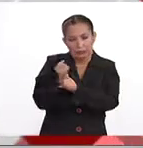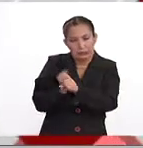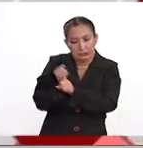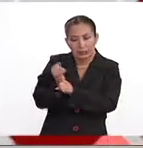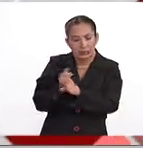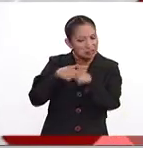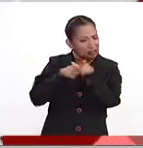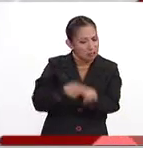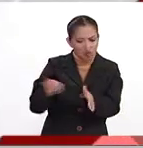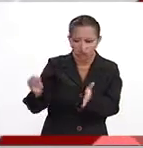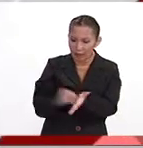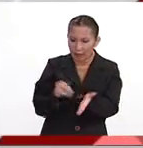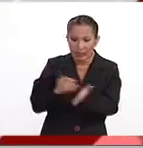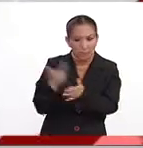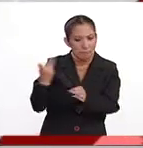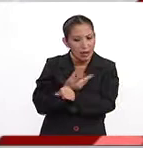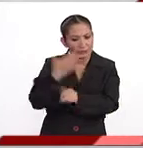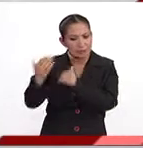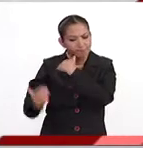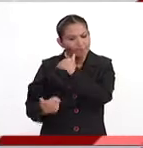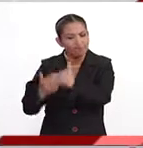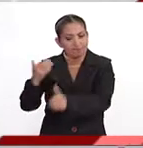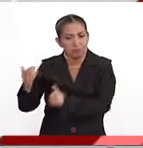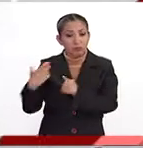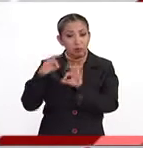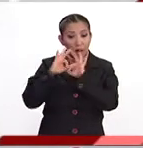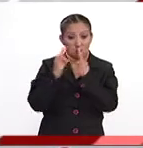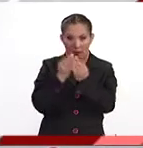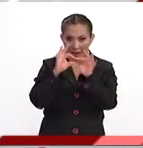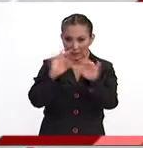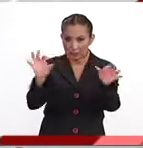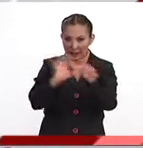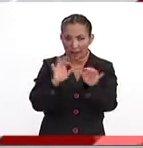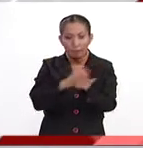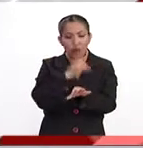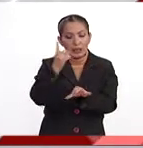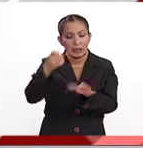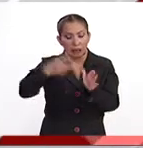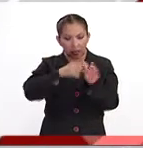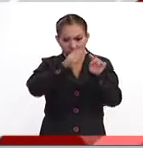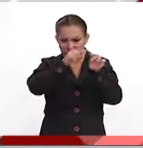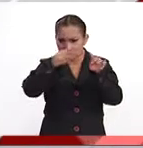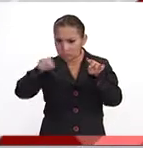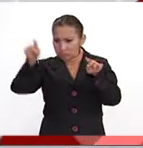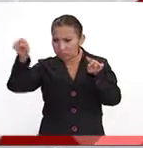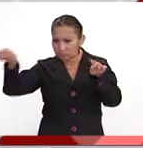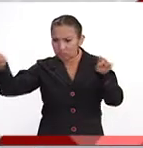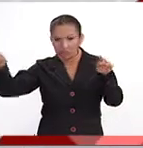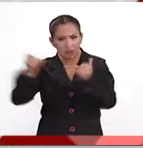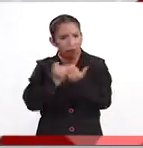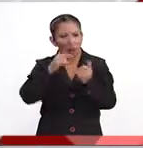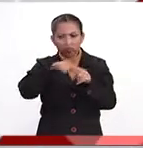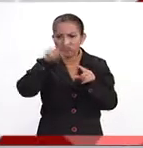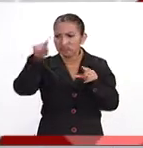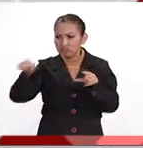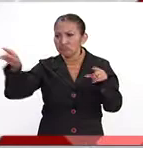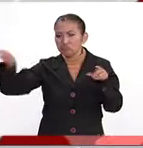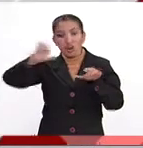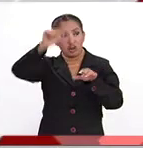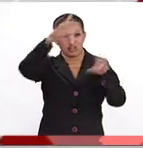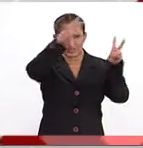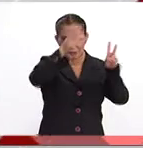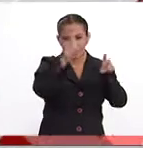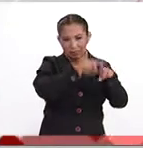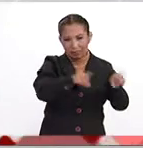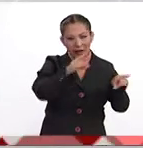lo seguiremos haciendo. Otra vez, una forma de explicar por qué son tan constantes estas curvas es que, a diferencia de otros temas